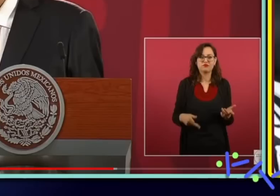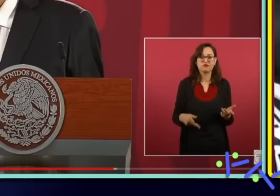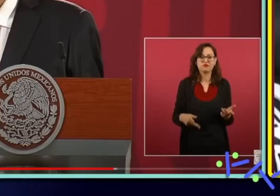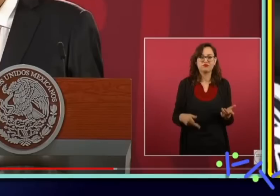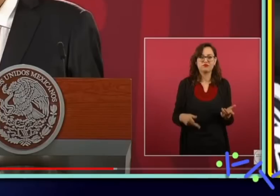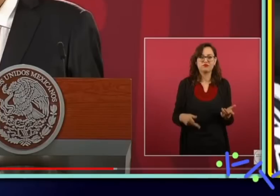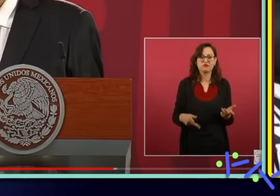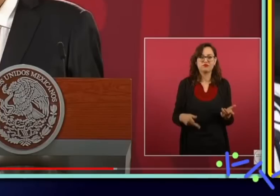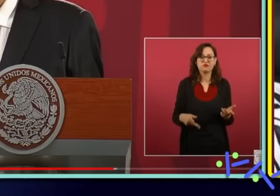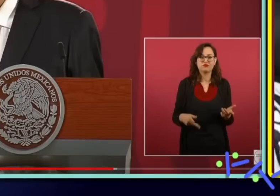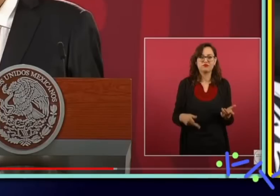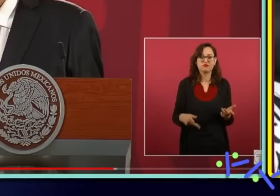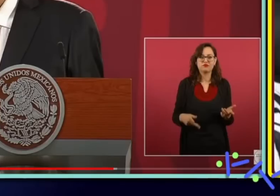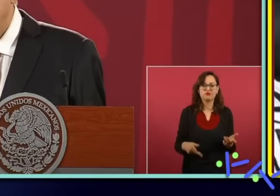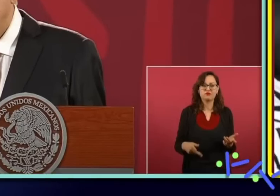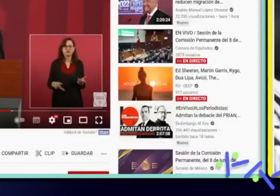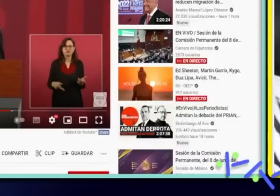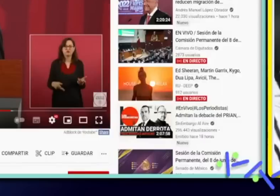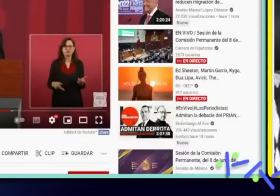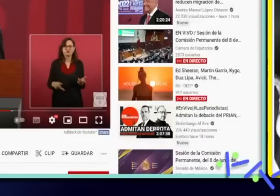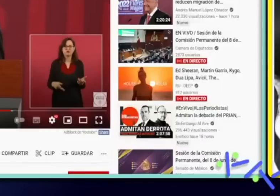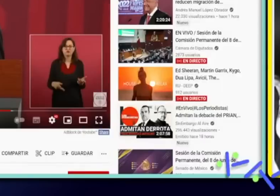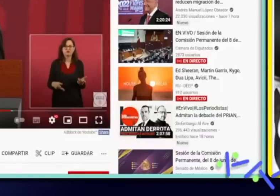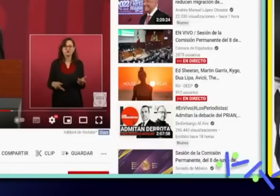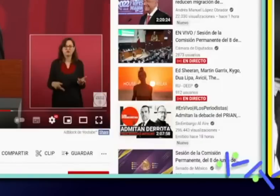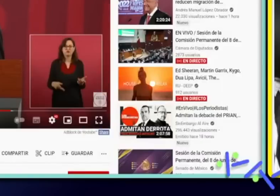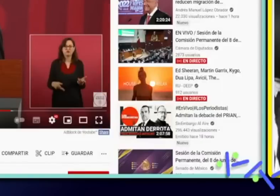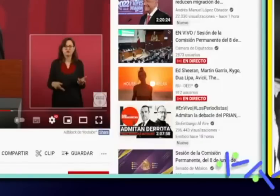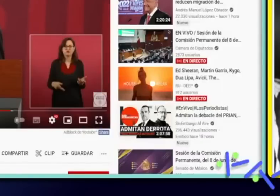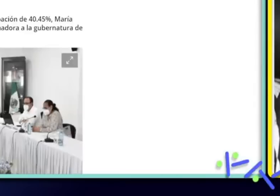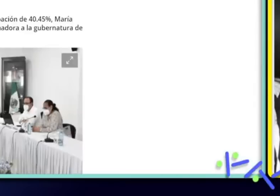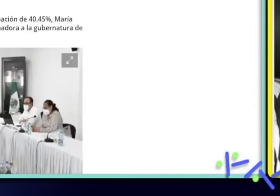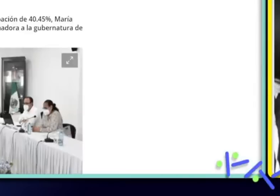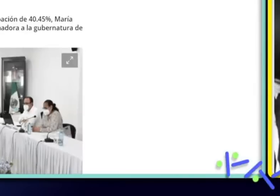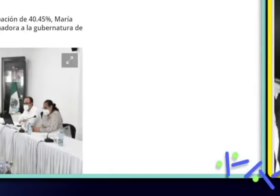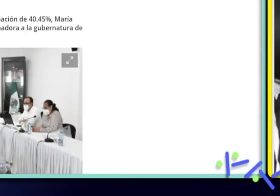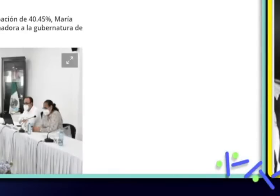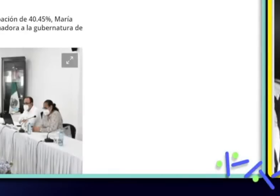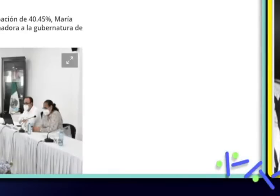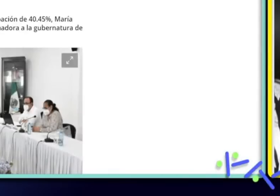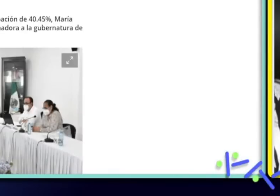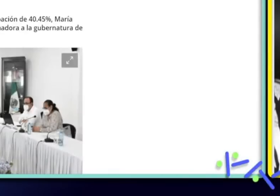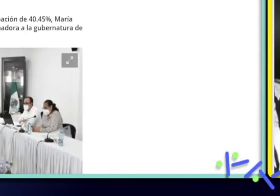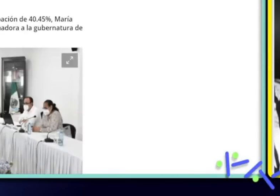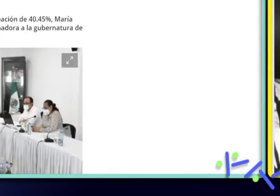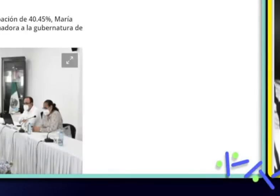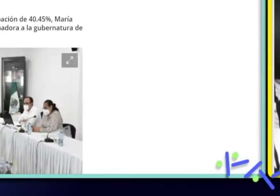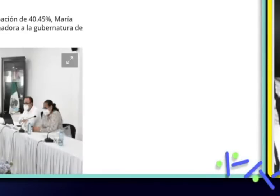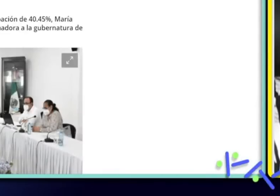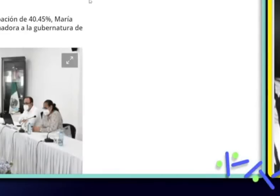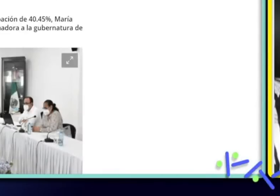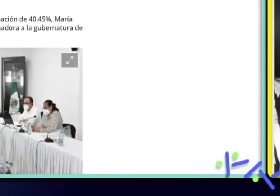es por el mal trabajo que han venido realizando. Ahora, aquí un claro ejemplo: el PRI pierde el registro en Quintana